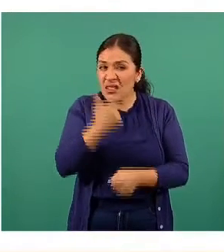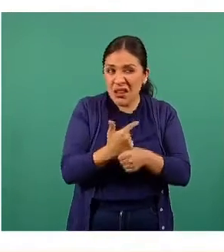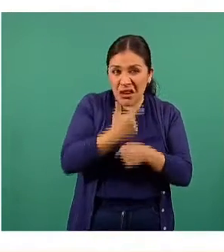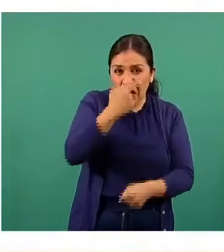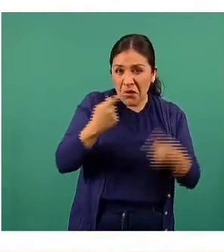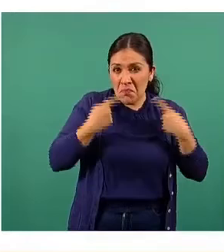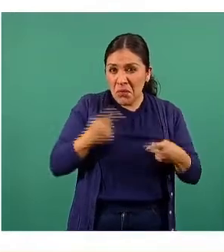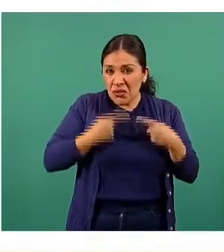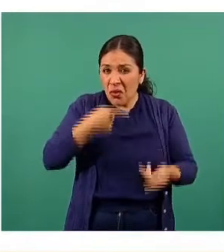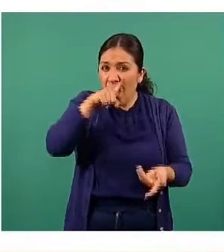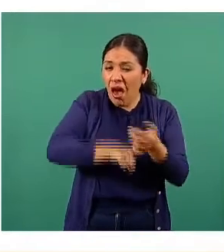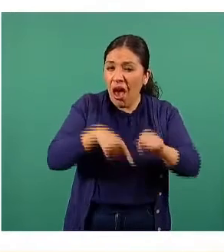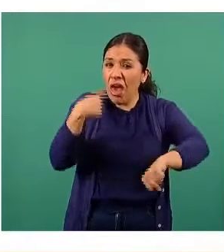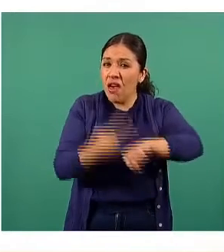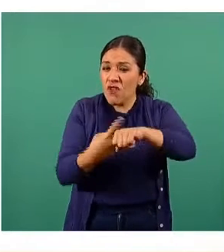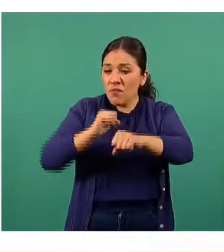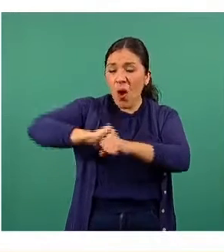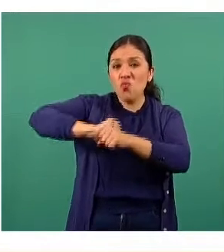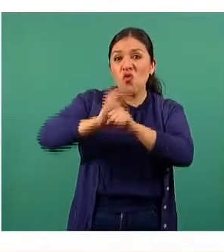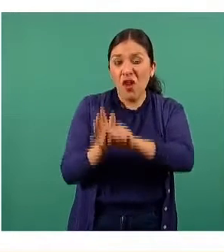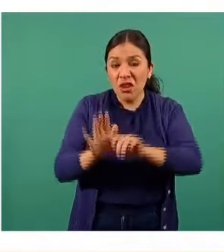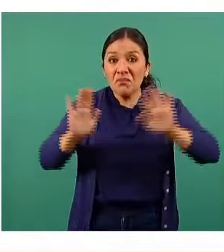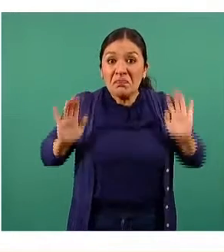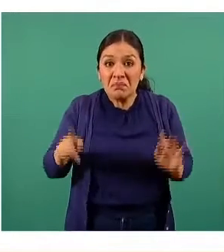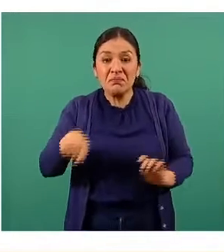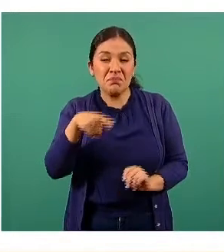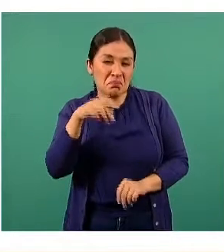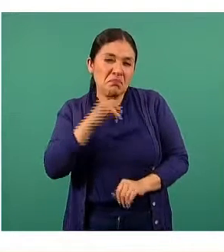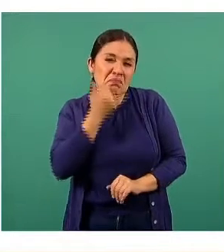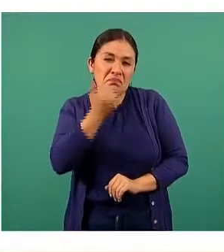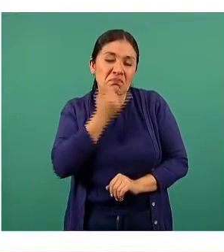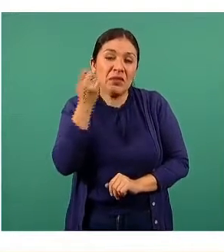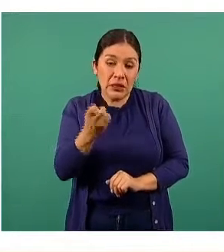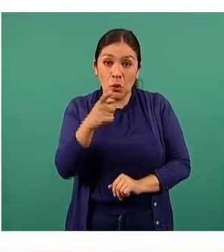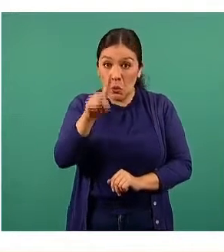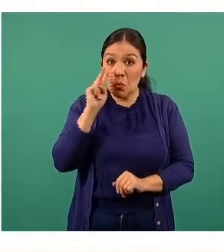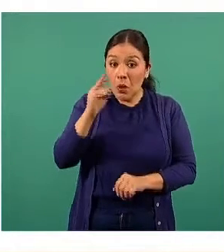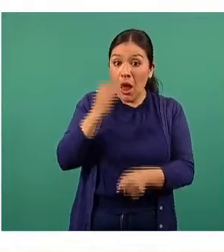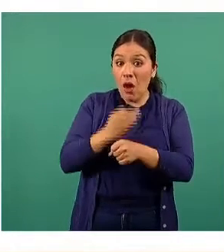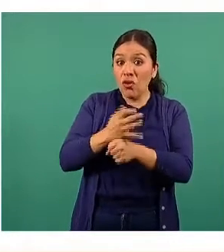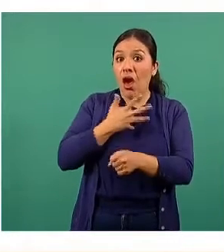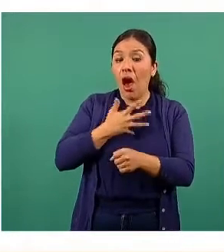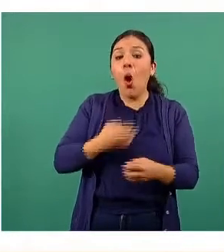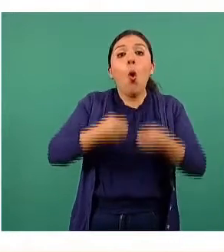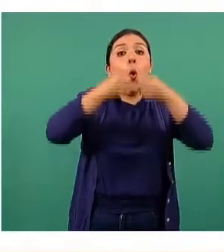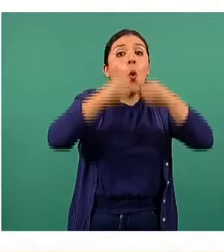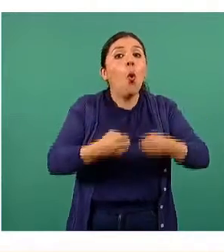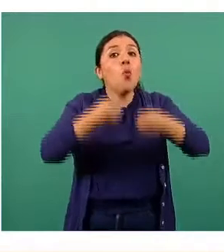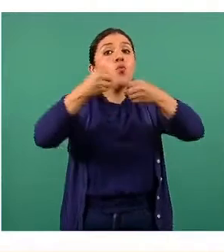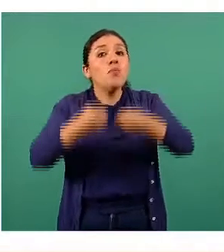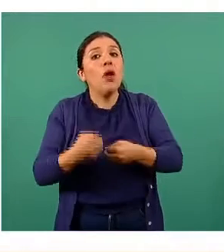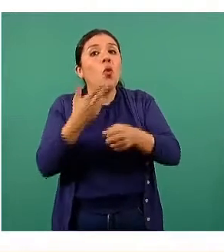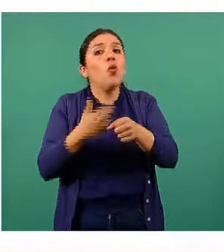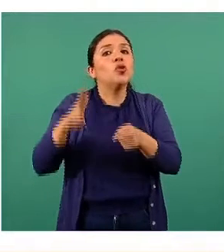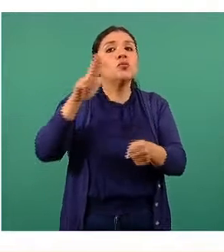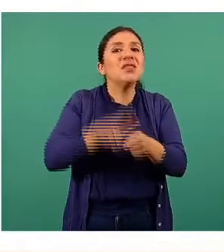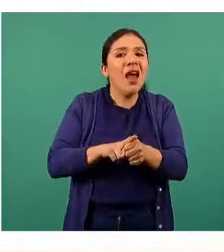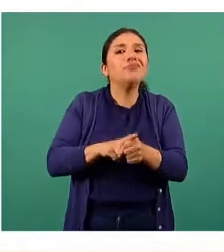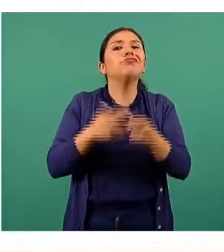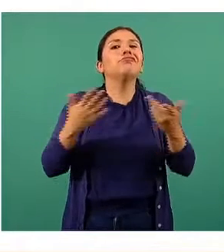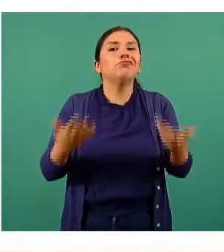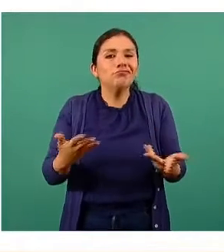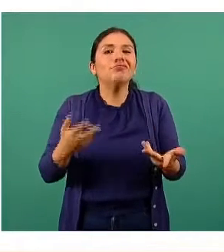crítico de COVID-19. Y entonces estamos viendo cómo están obviamente ocupando camas de